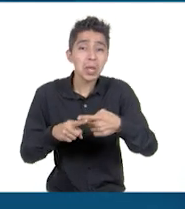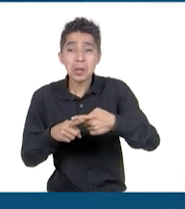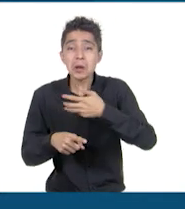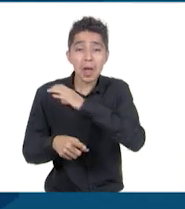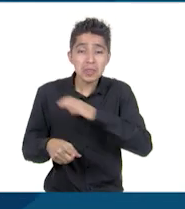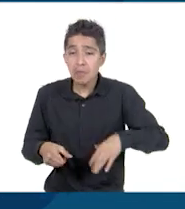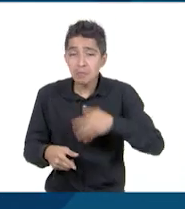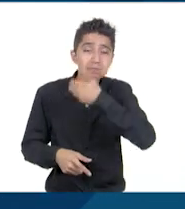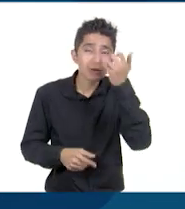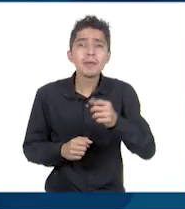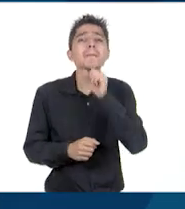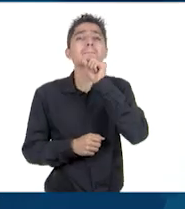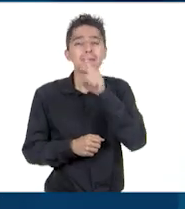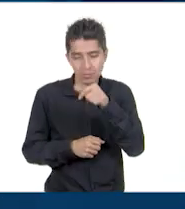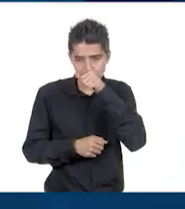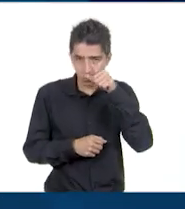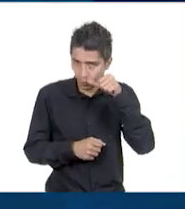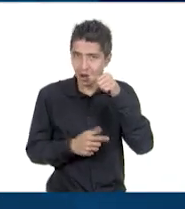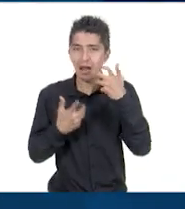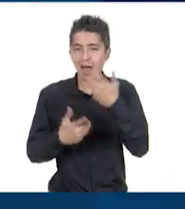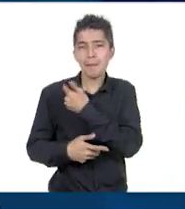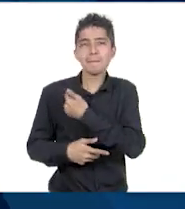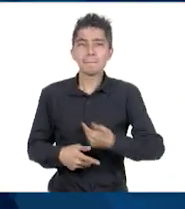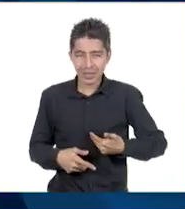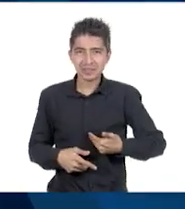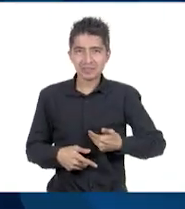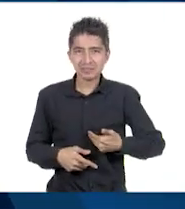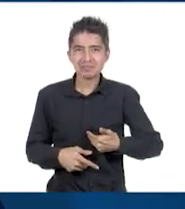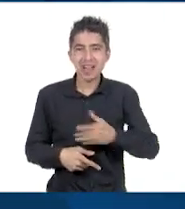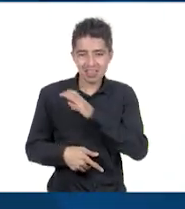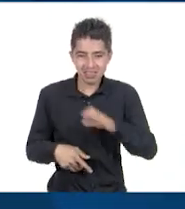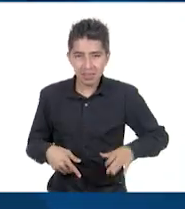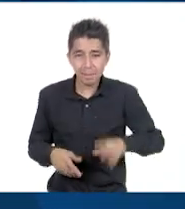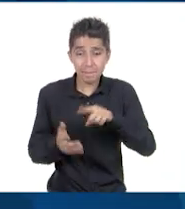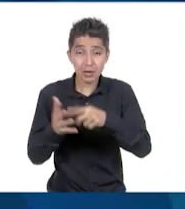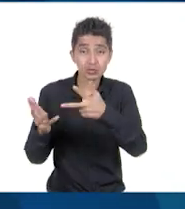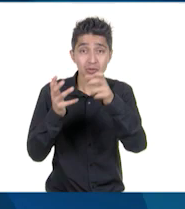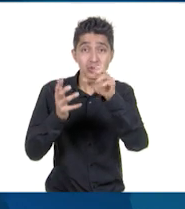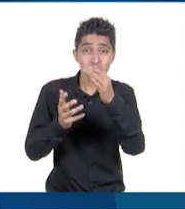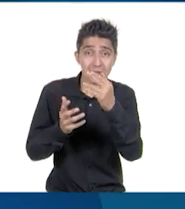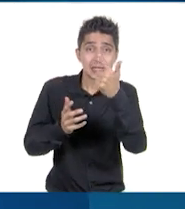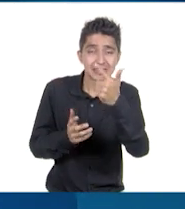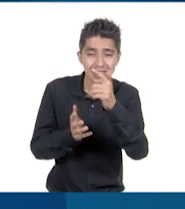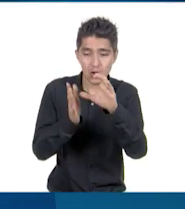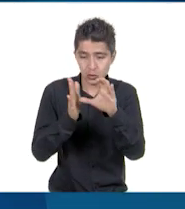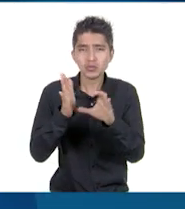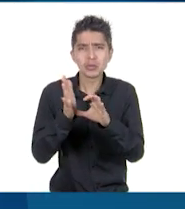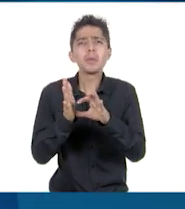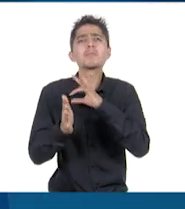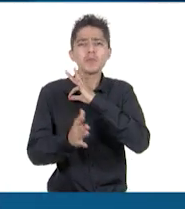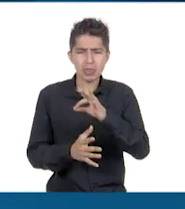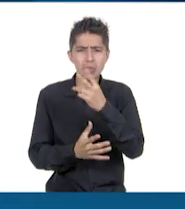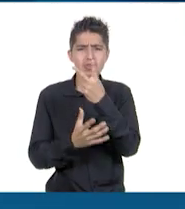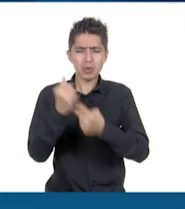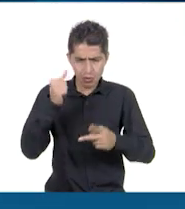Él mismo contendió por la presidencia, ya que la Constitución de 1857 permitía la